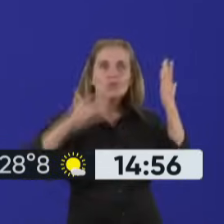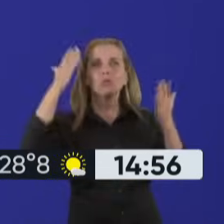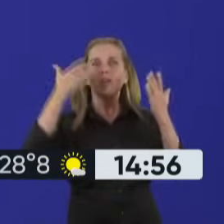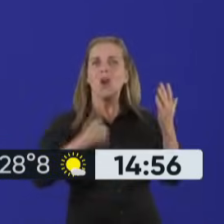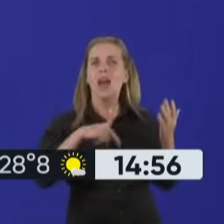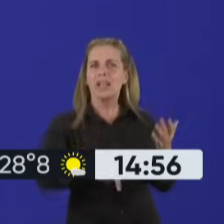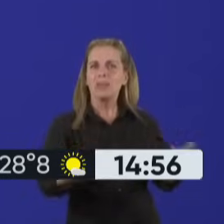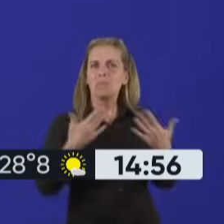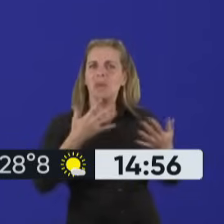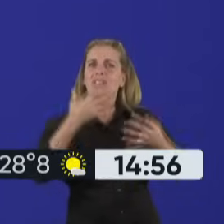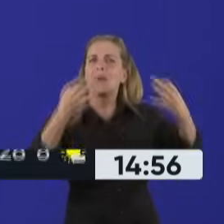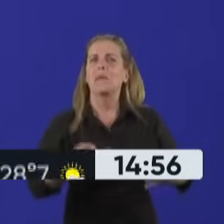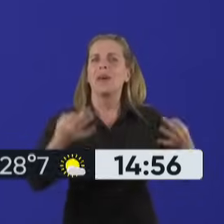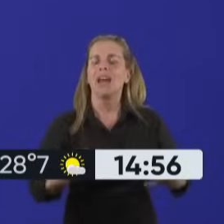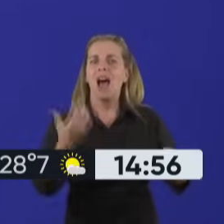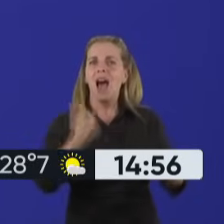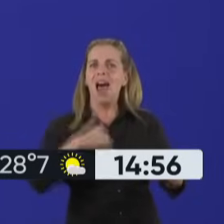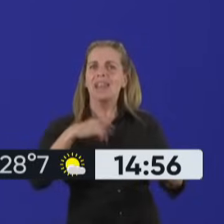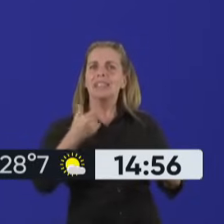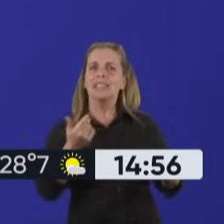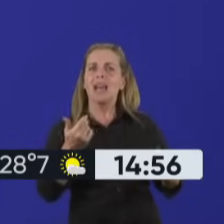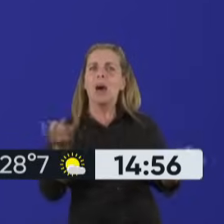ser posible de ser grande Argentina nuevamente.